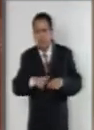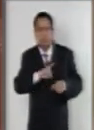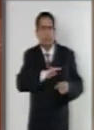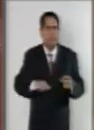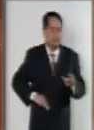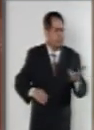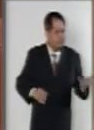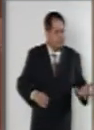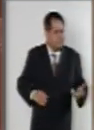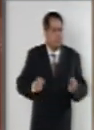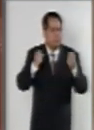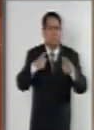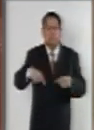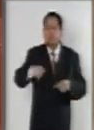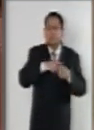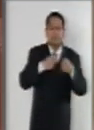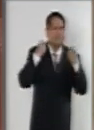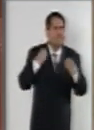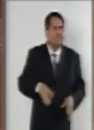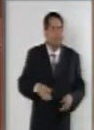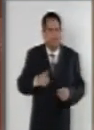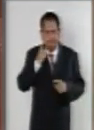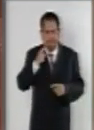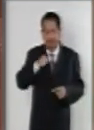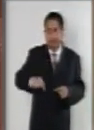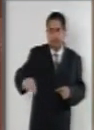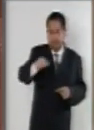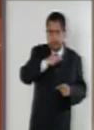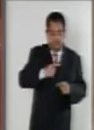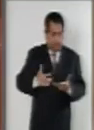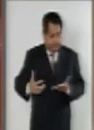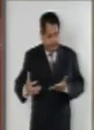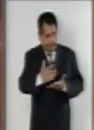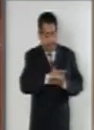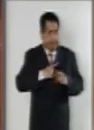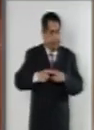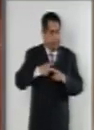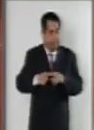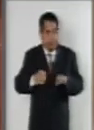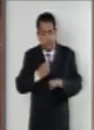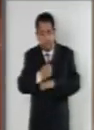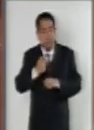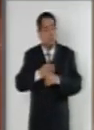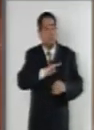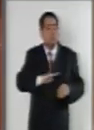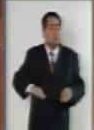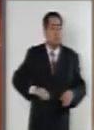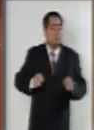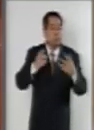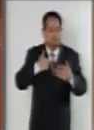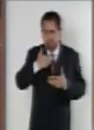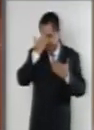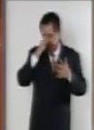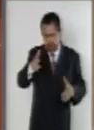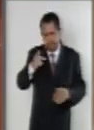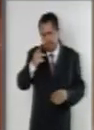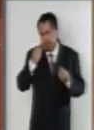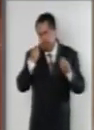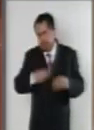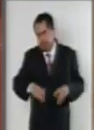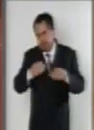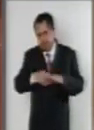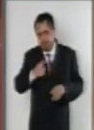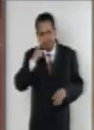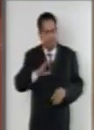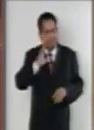municipales. ¿Cuánto va a afectar eso a los ingresos de los estados y de los municipios? No lo sabemos. Aquí se está dando un